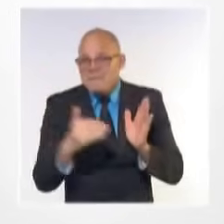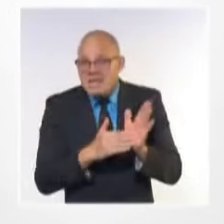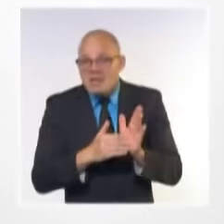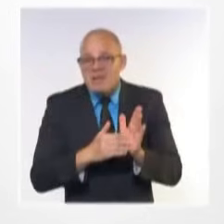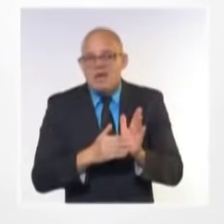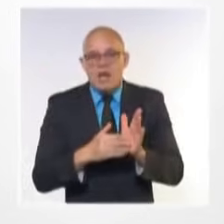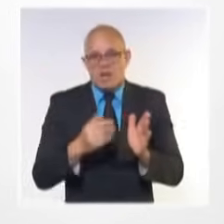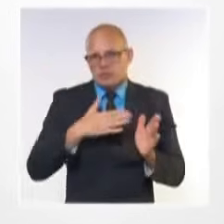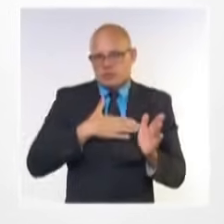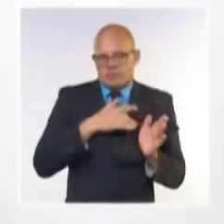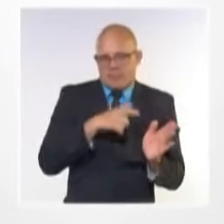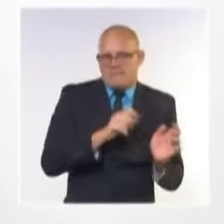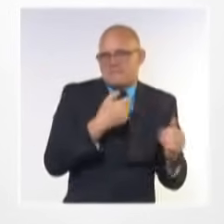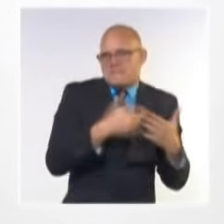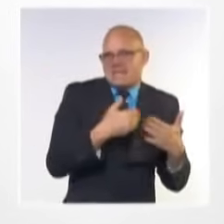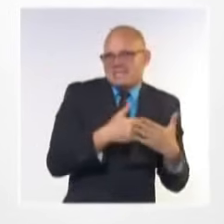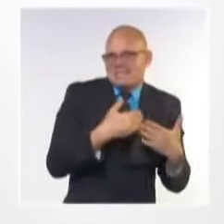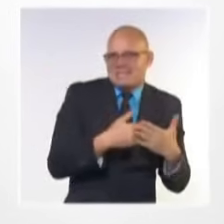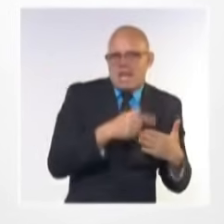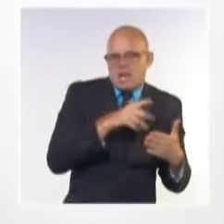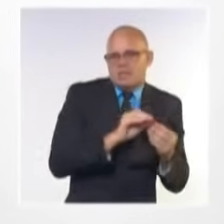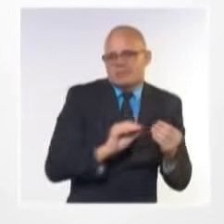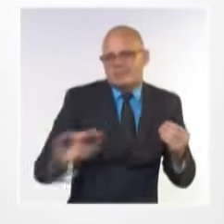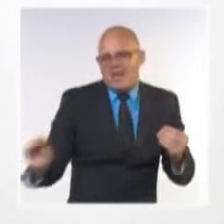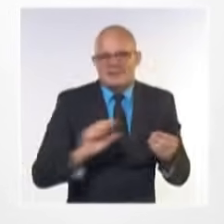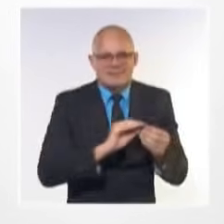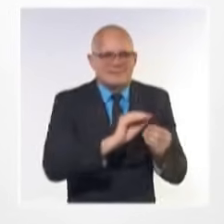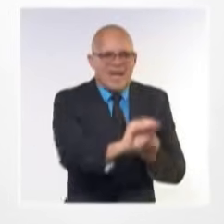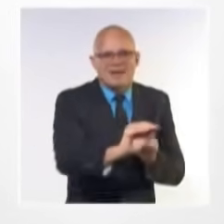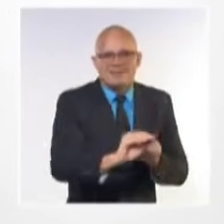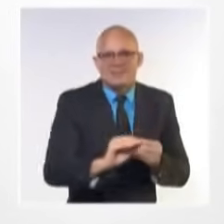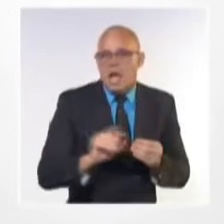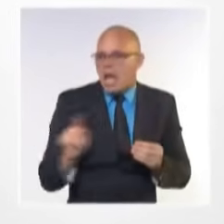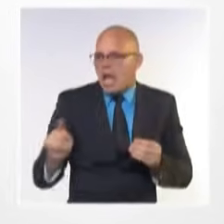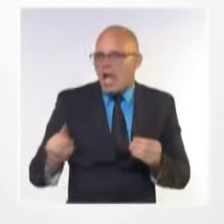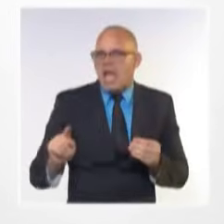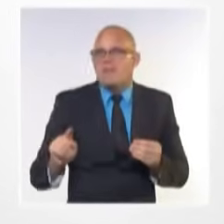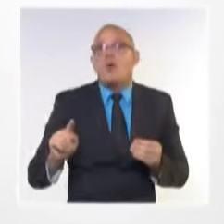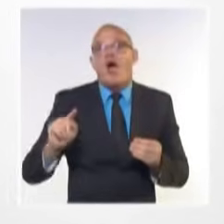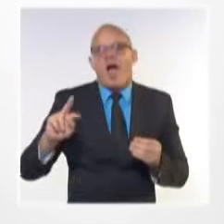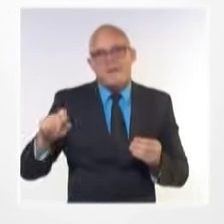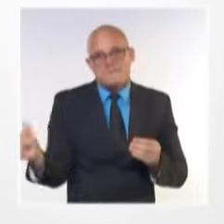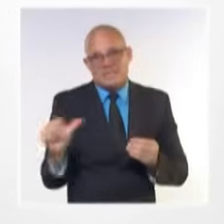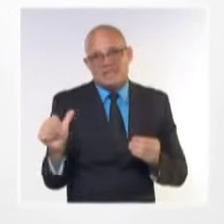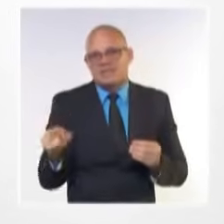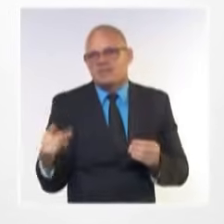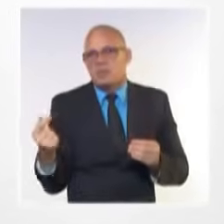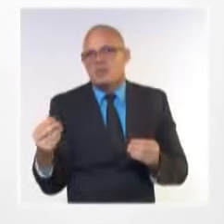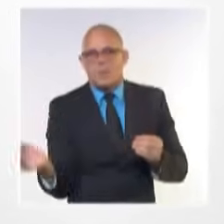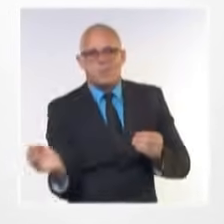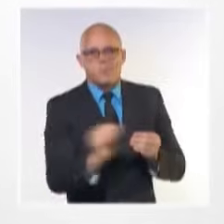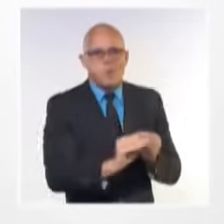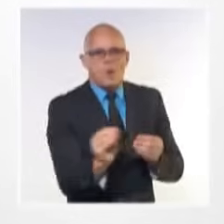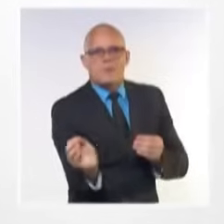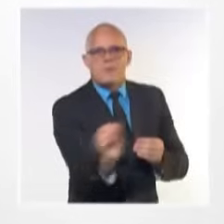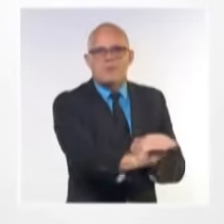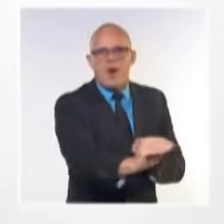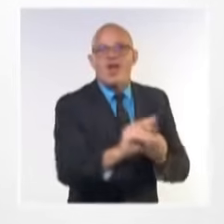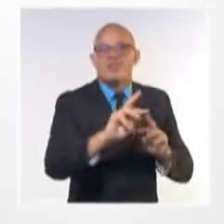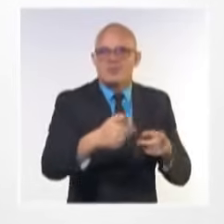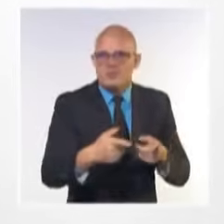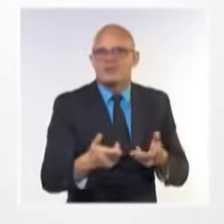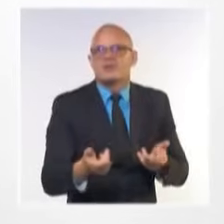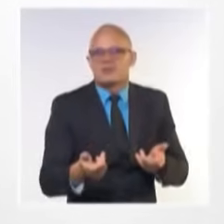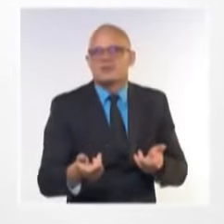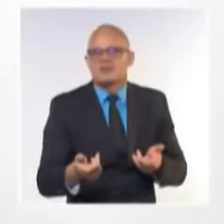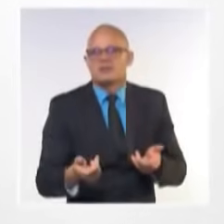entidad. Y al mismo tiempo consintieron que esta persona, el TCP, se apoderara de ese producto. En este caso, a partir de que es un sujeto,